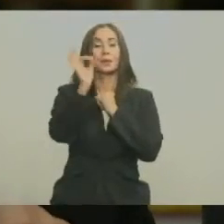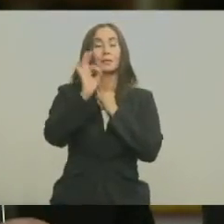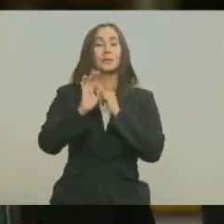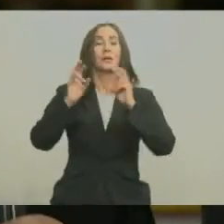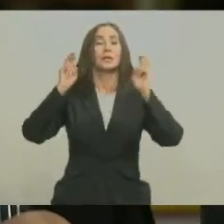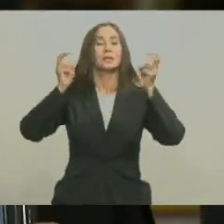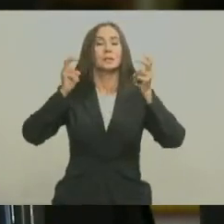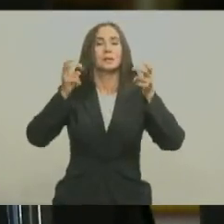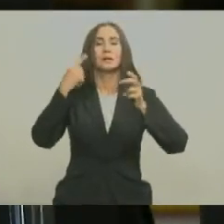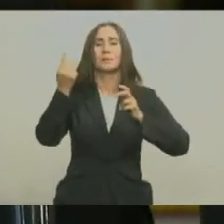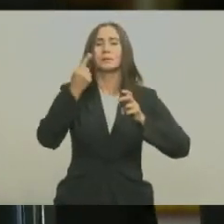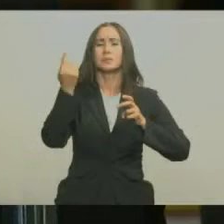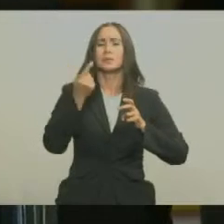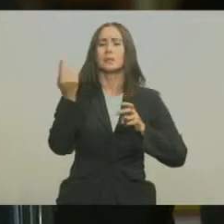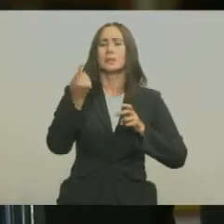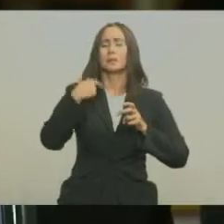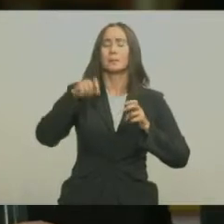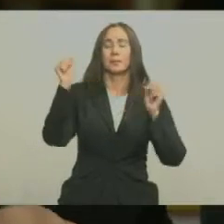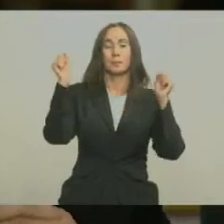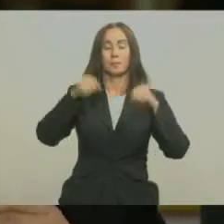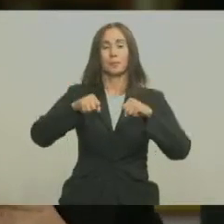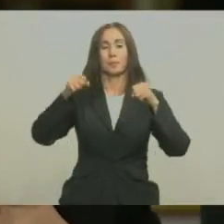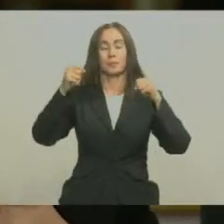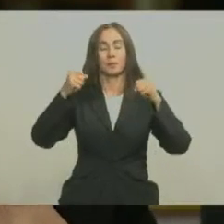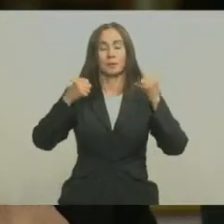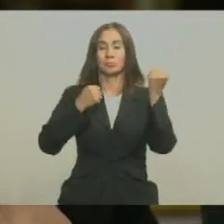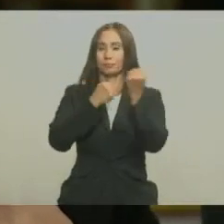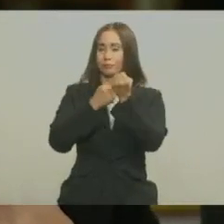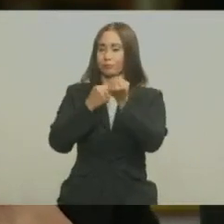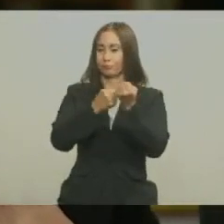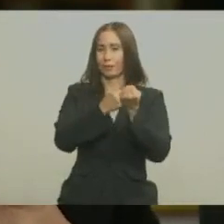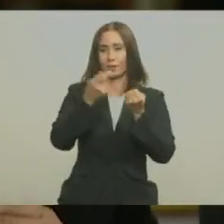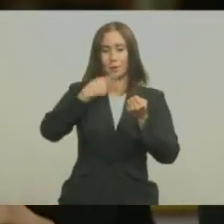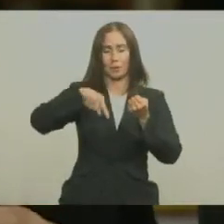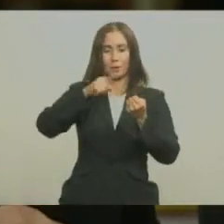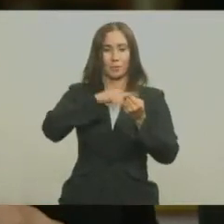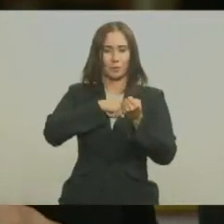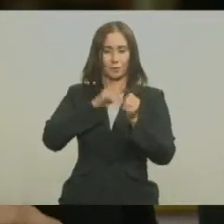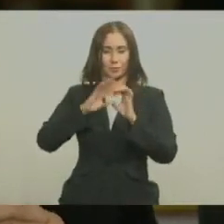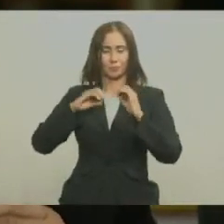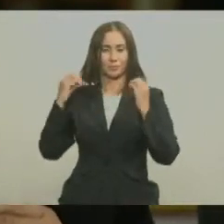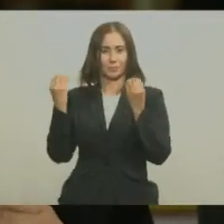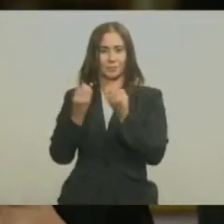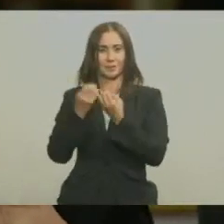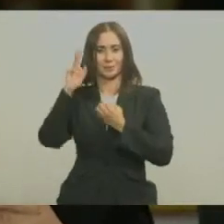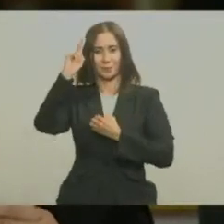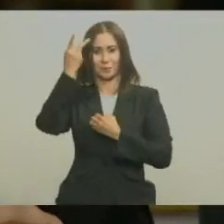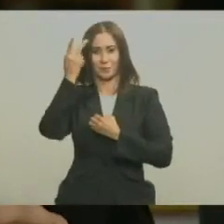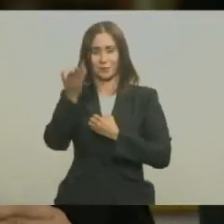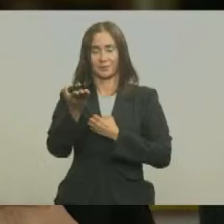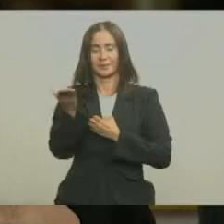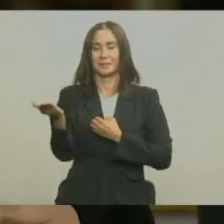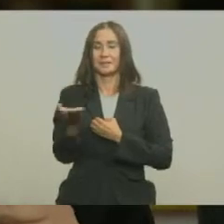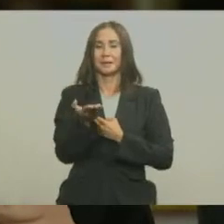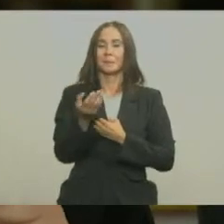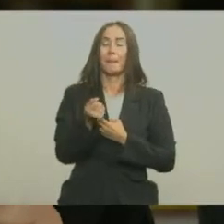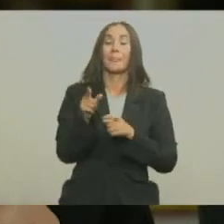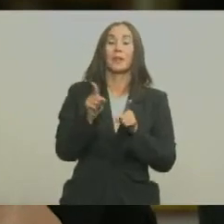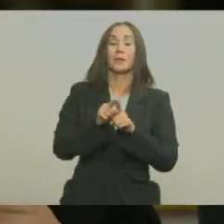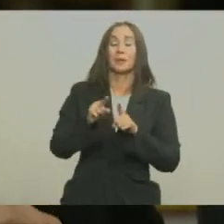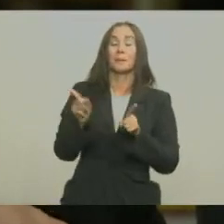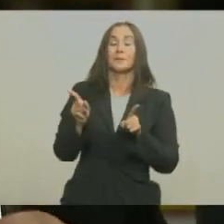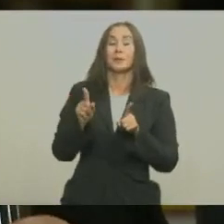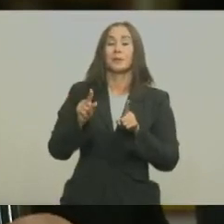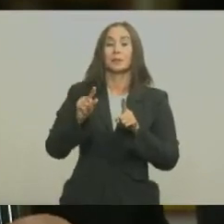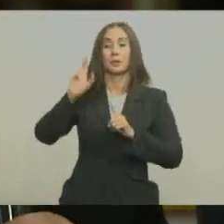temas siempre tendrá el respaldo de nuestra organización política, así como de los partidos